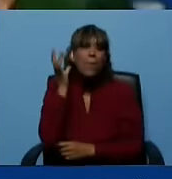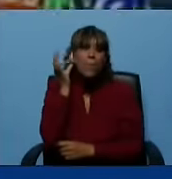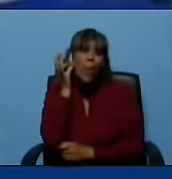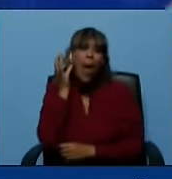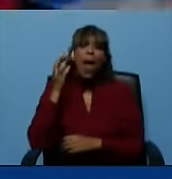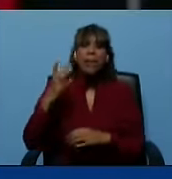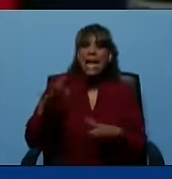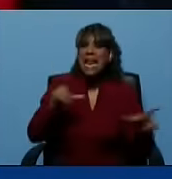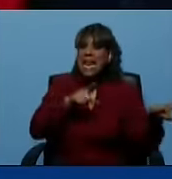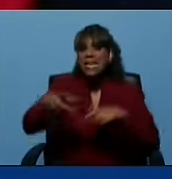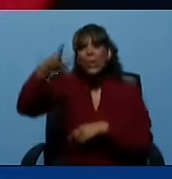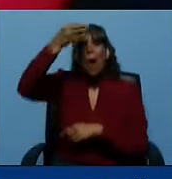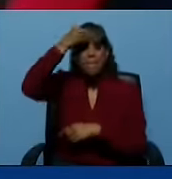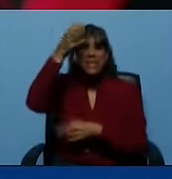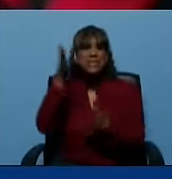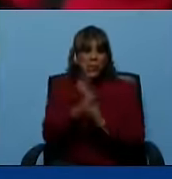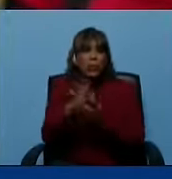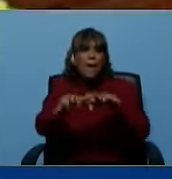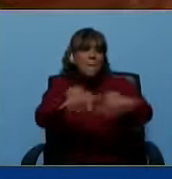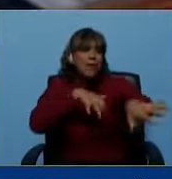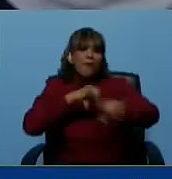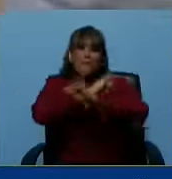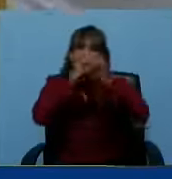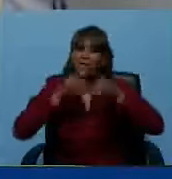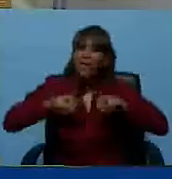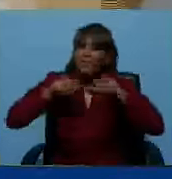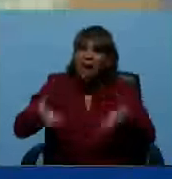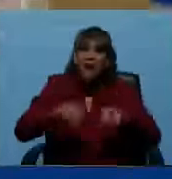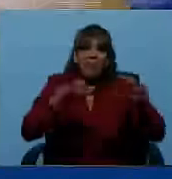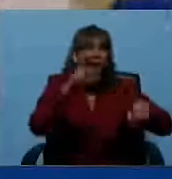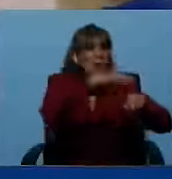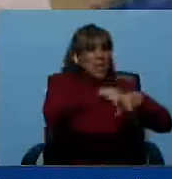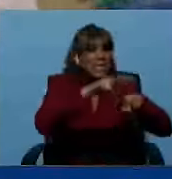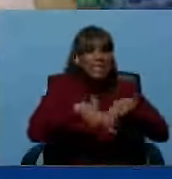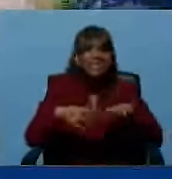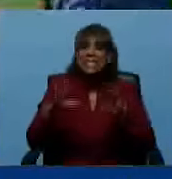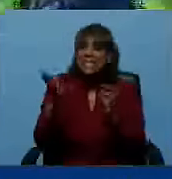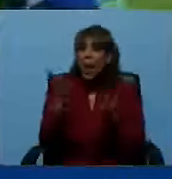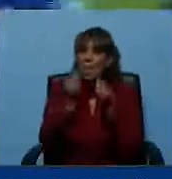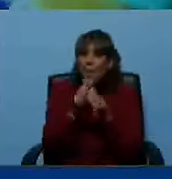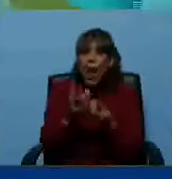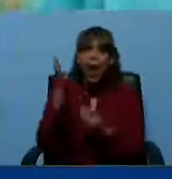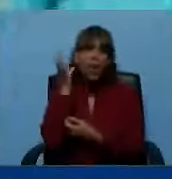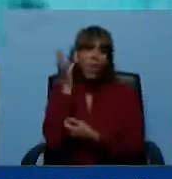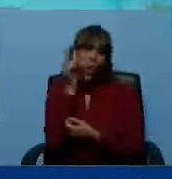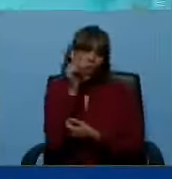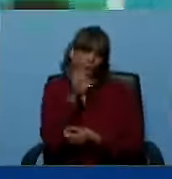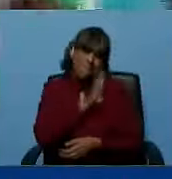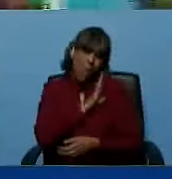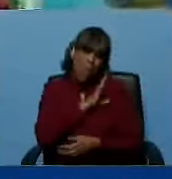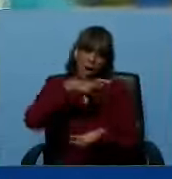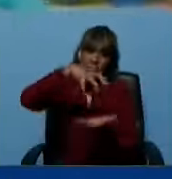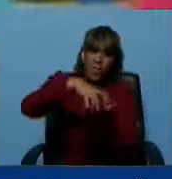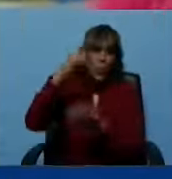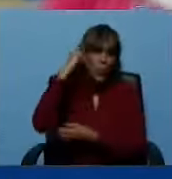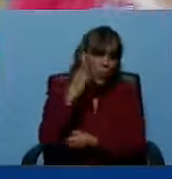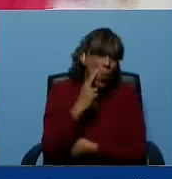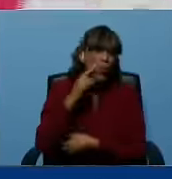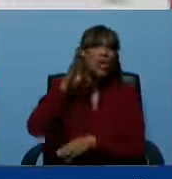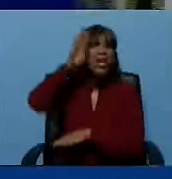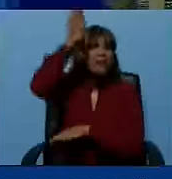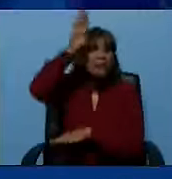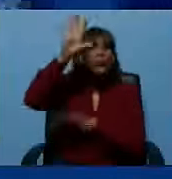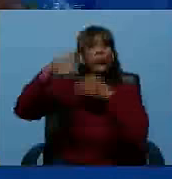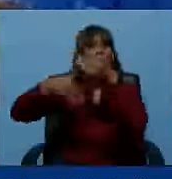recreación están preparados para llevar la mayor suma de felicidad a nuestros niños y niñas de nuestra patria. El semillero de la patria